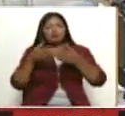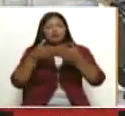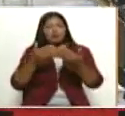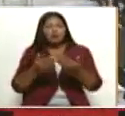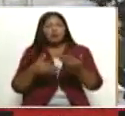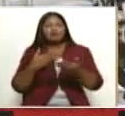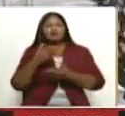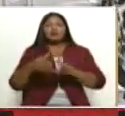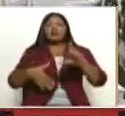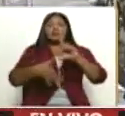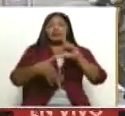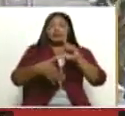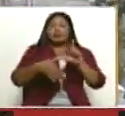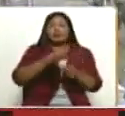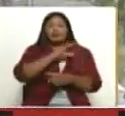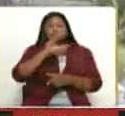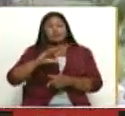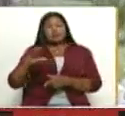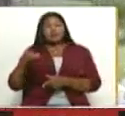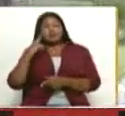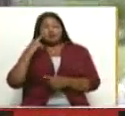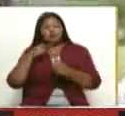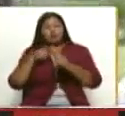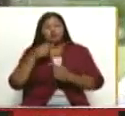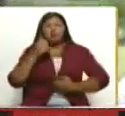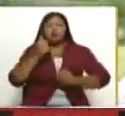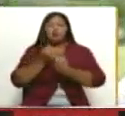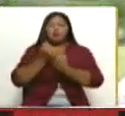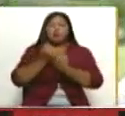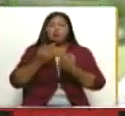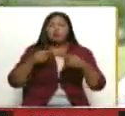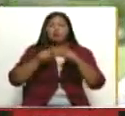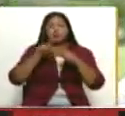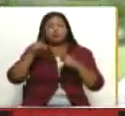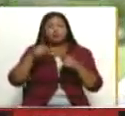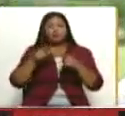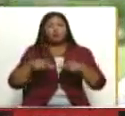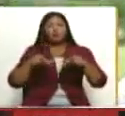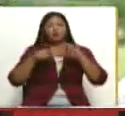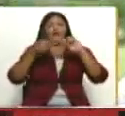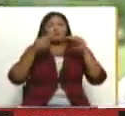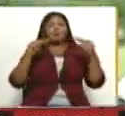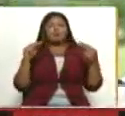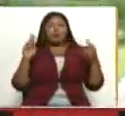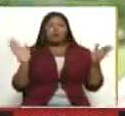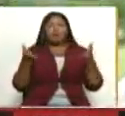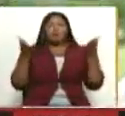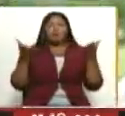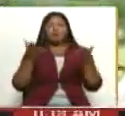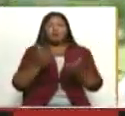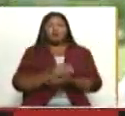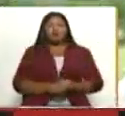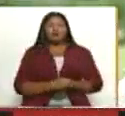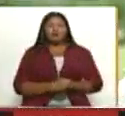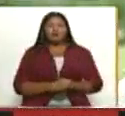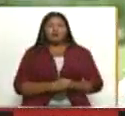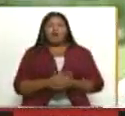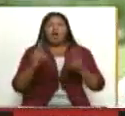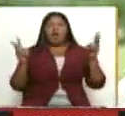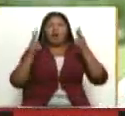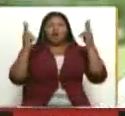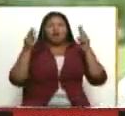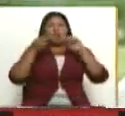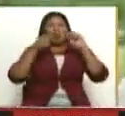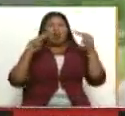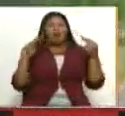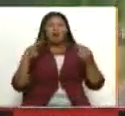que América Latina y el Caribe se consolide como zona de paz y prosperidad. ¡Que viva la paz de